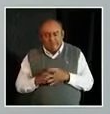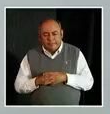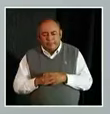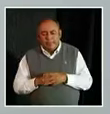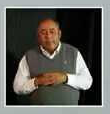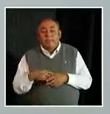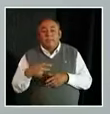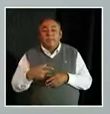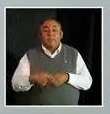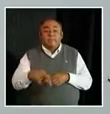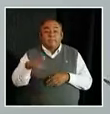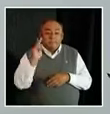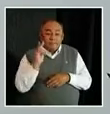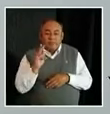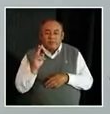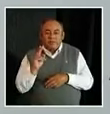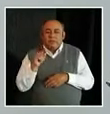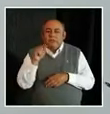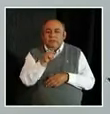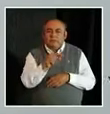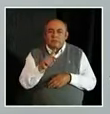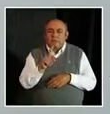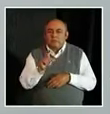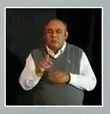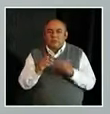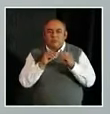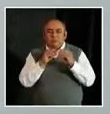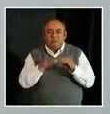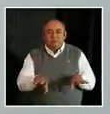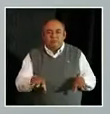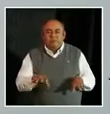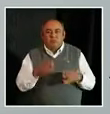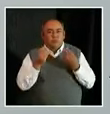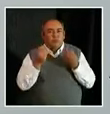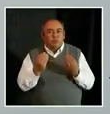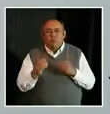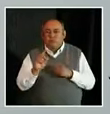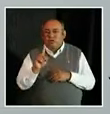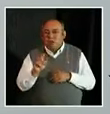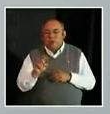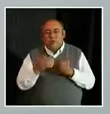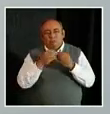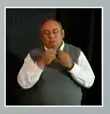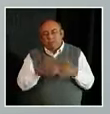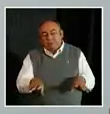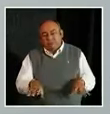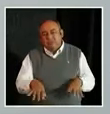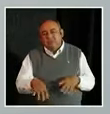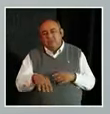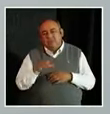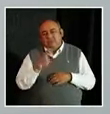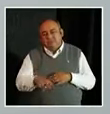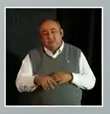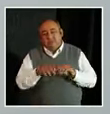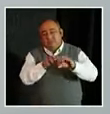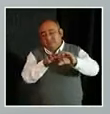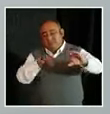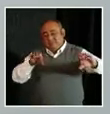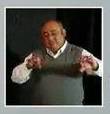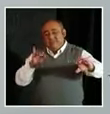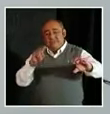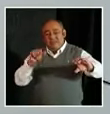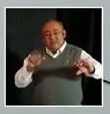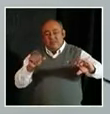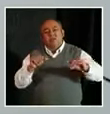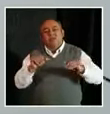pero perdimos una gran cantidad de agua del acueducto de Mina. Además teníamos 2